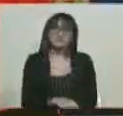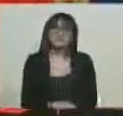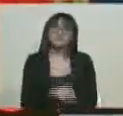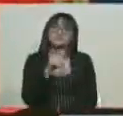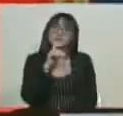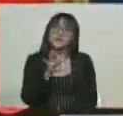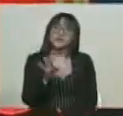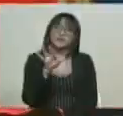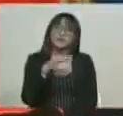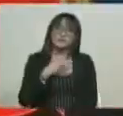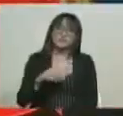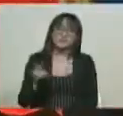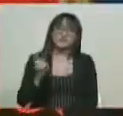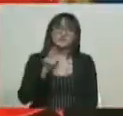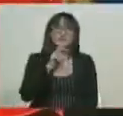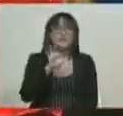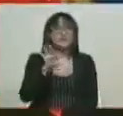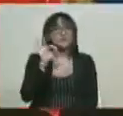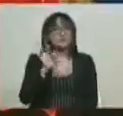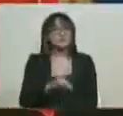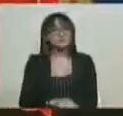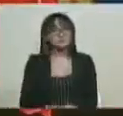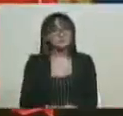¿Quién elige al presidente?